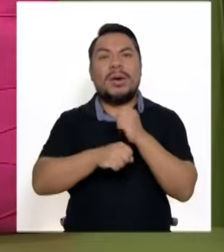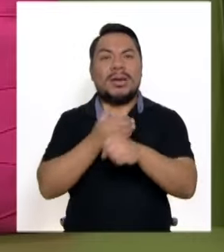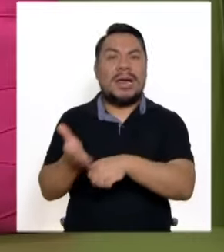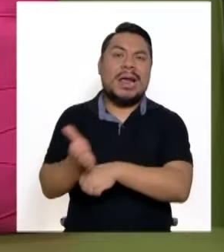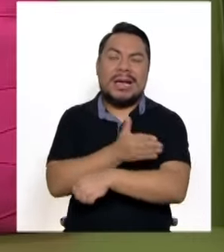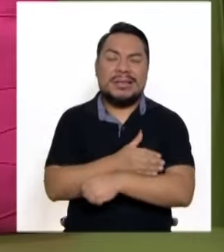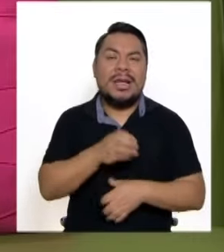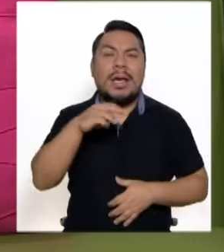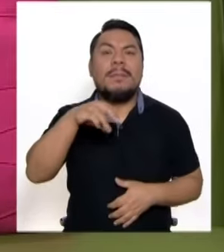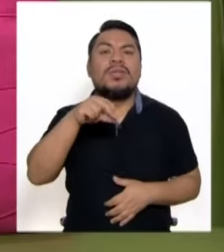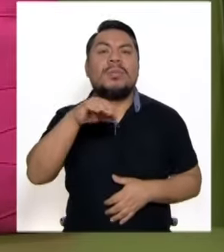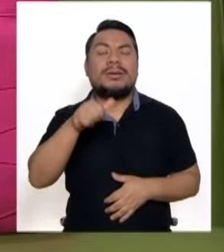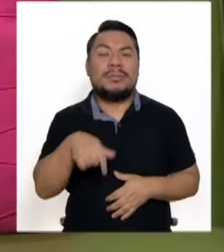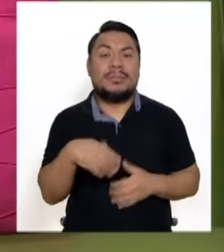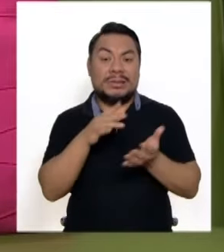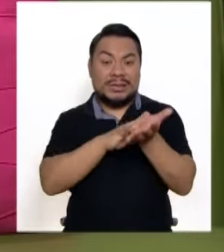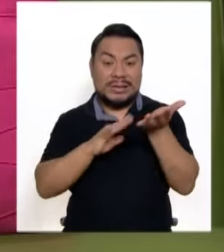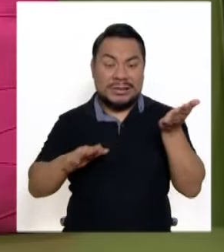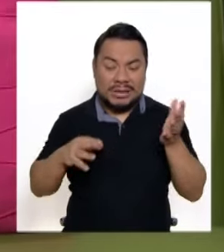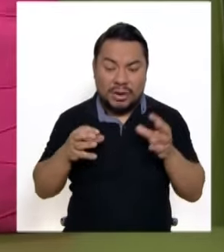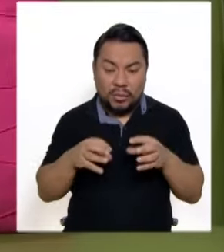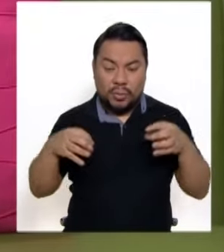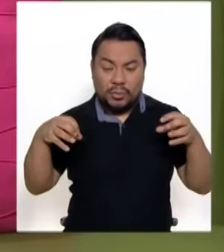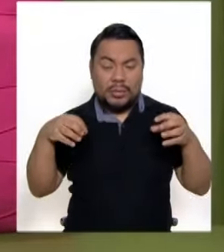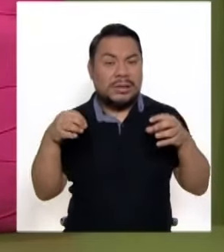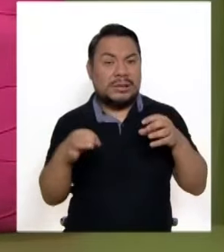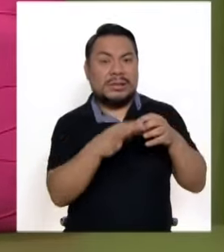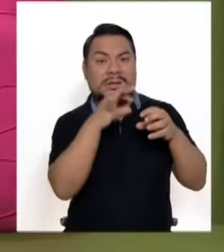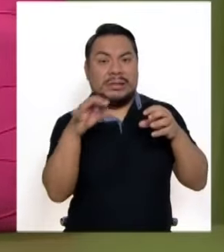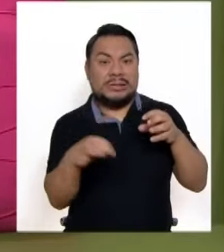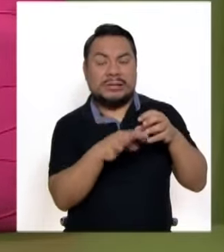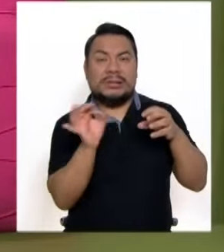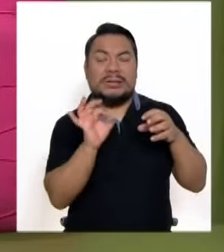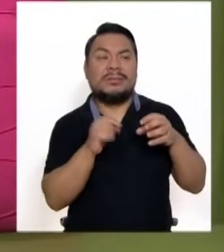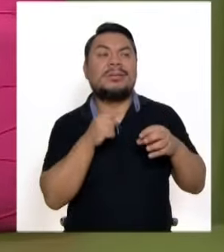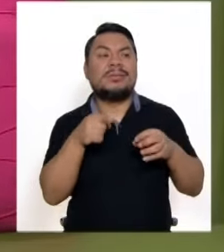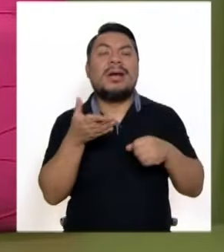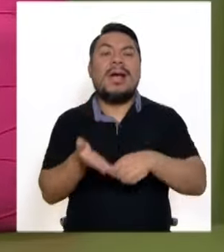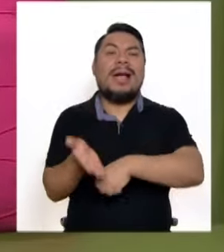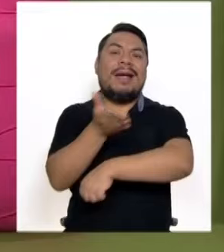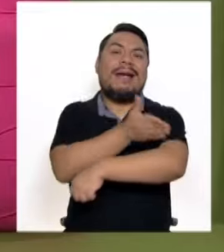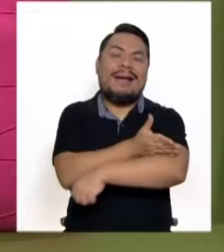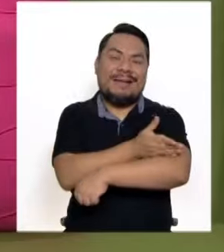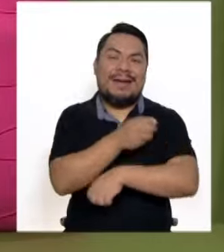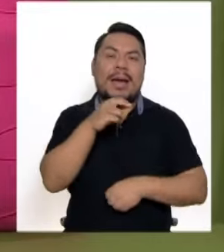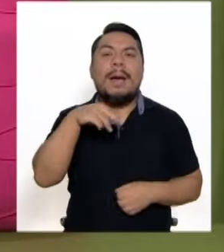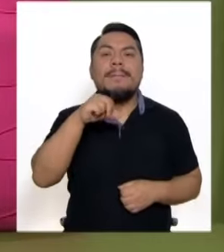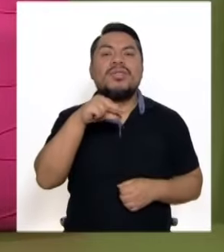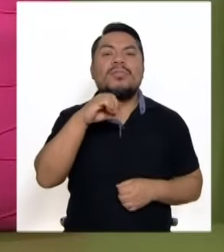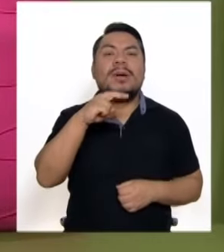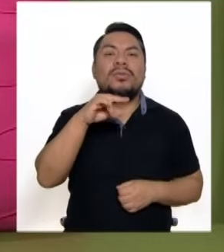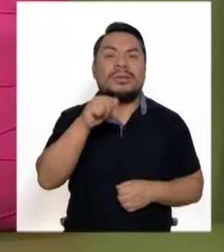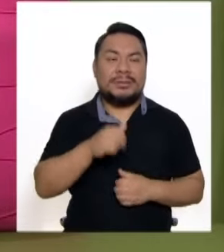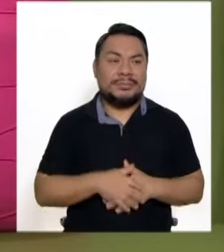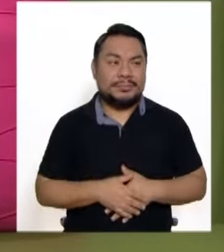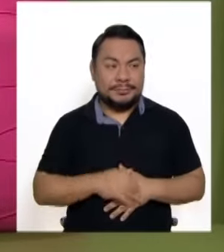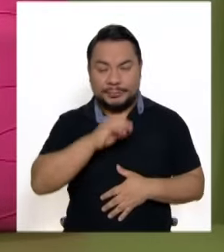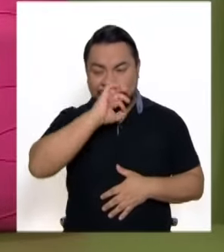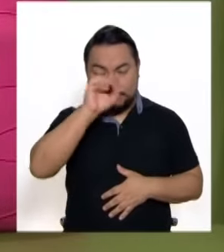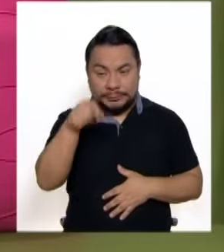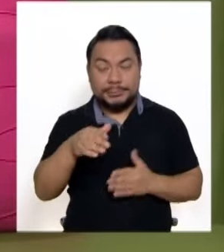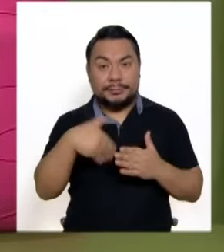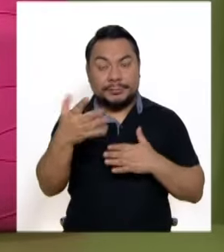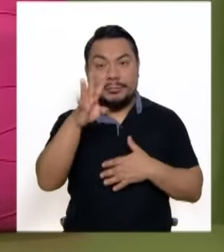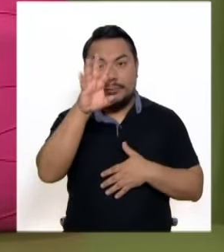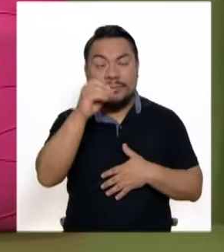el paso de la sangre y entonces los ovarios ya no van a estar bien irrigados y por eso se adelanta la menopausia. Y ese otro tema es que después de los